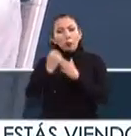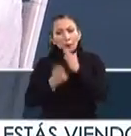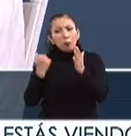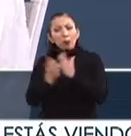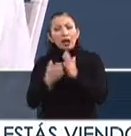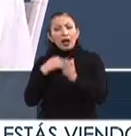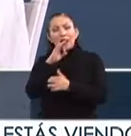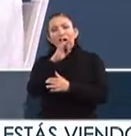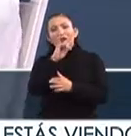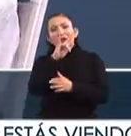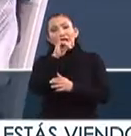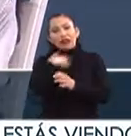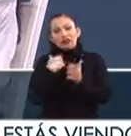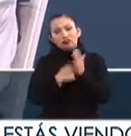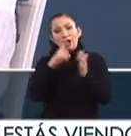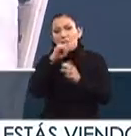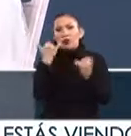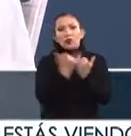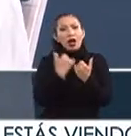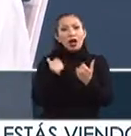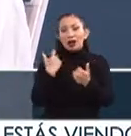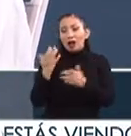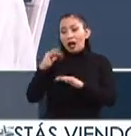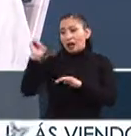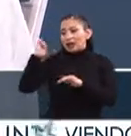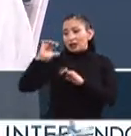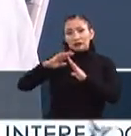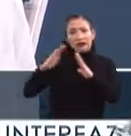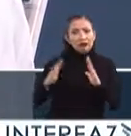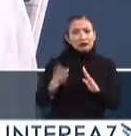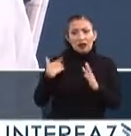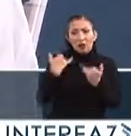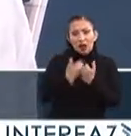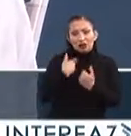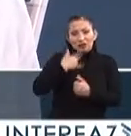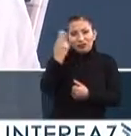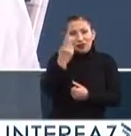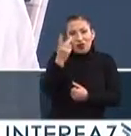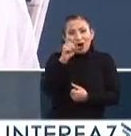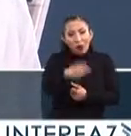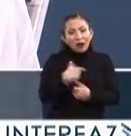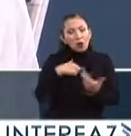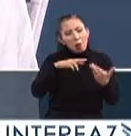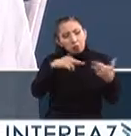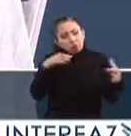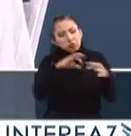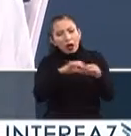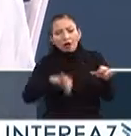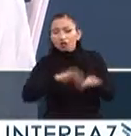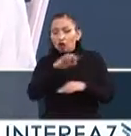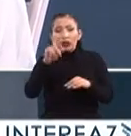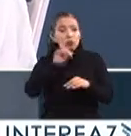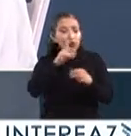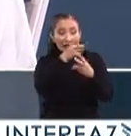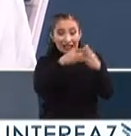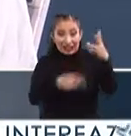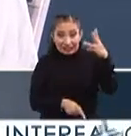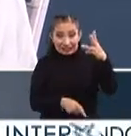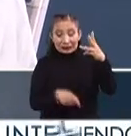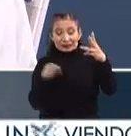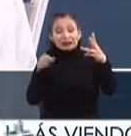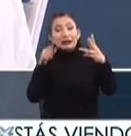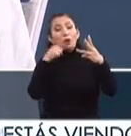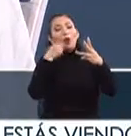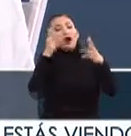luchas, ¿no? Doña Fili, que lucha por el agua, pues es casi que atrás de nuestra casa. Entonces bueno, ha habido como un vínculo interesante, todas ellas se relacionan